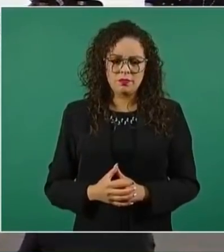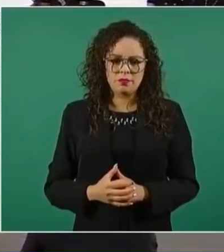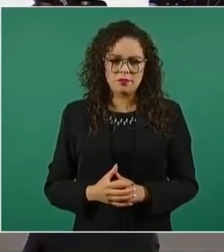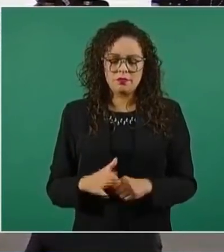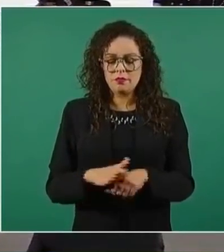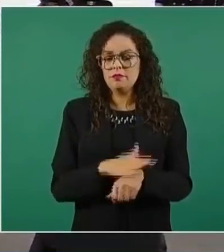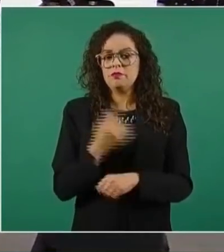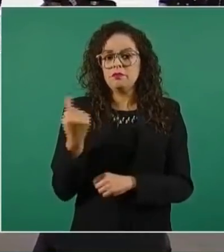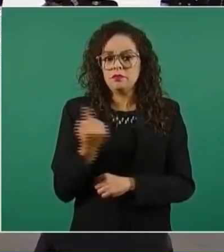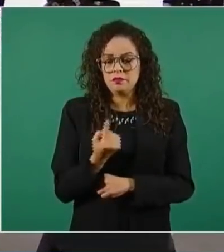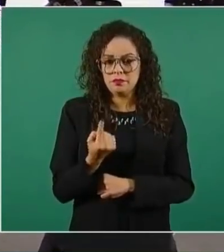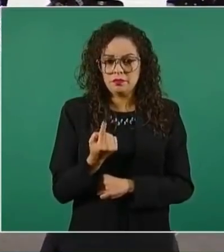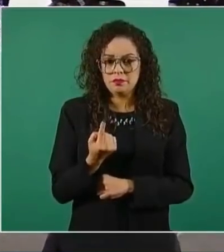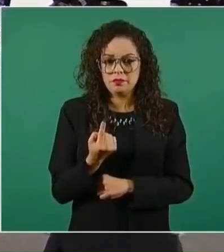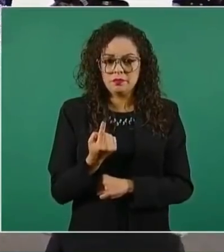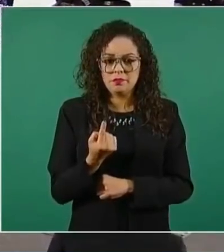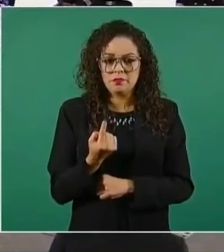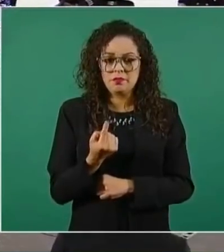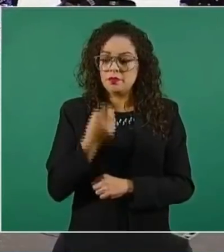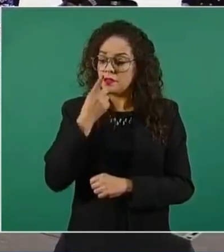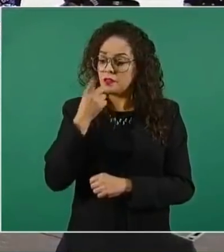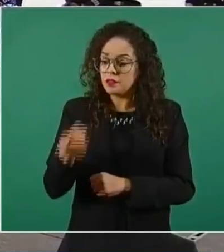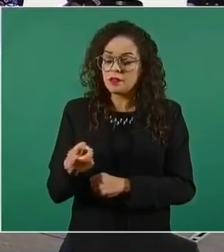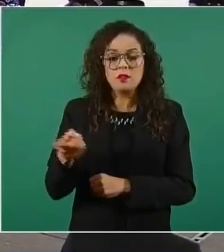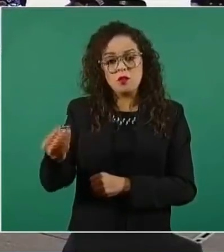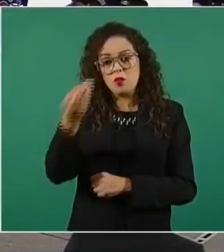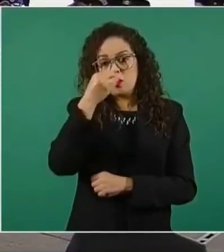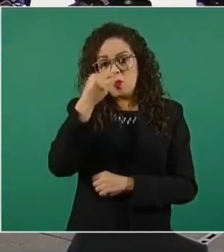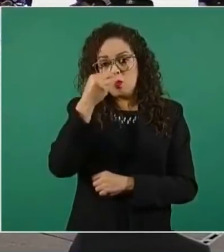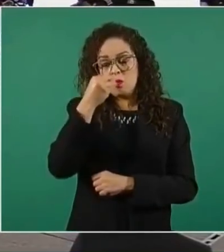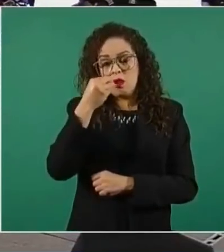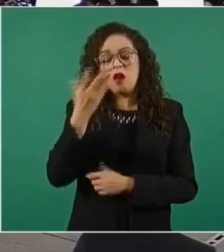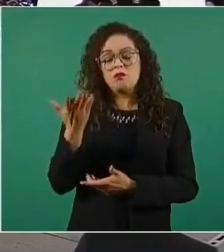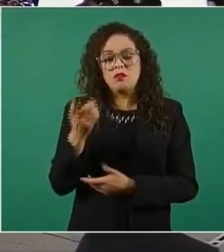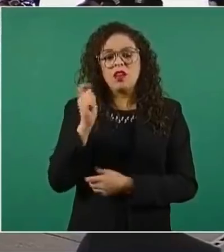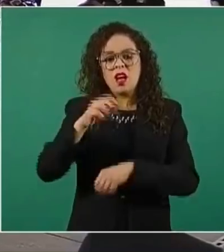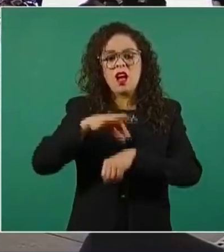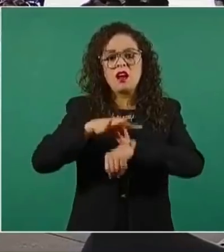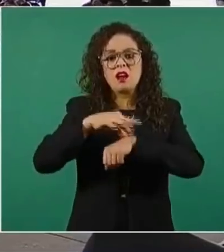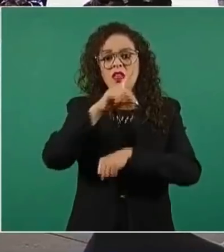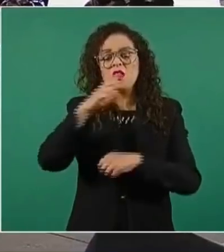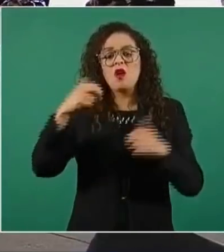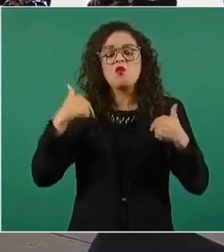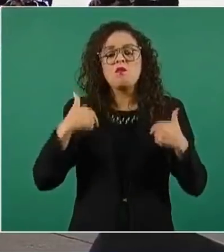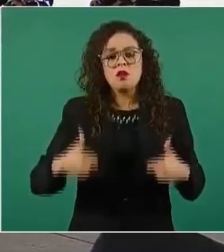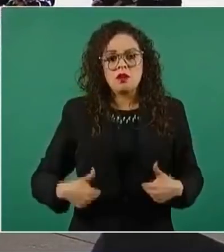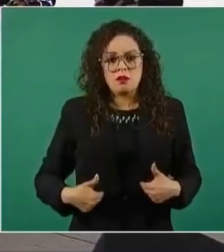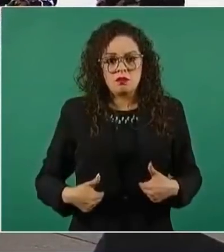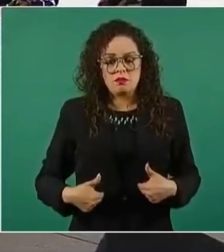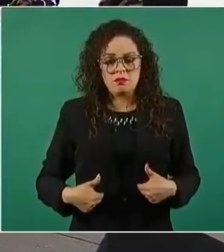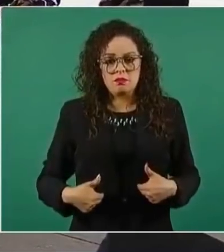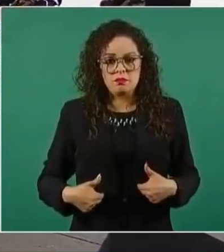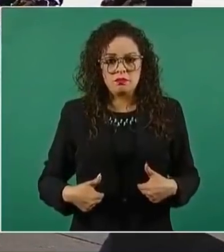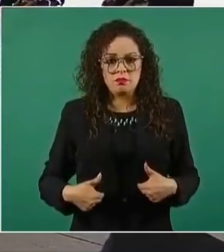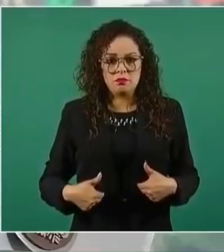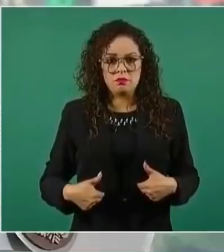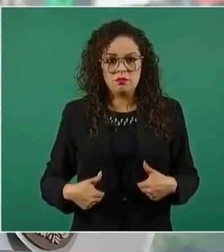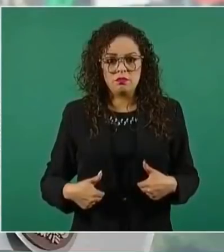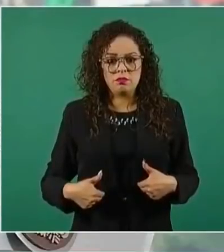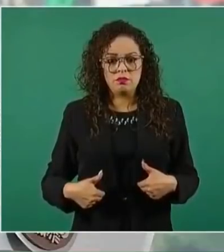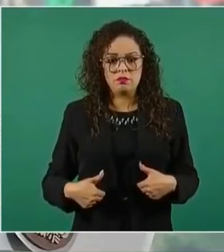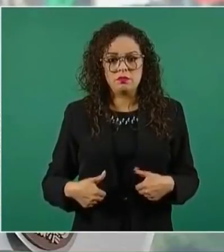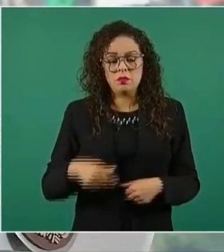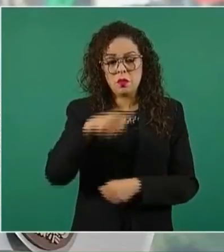cosas comían carne humana, pensaban que el caballo era